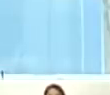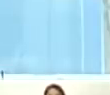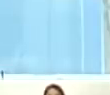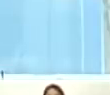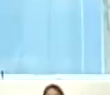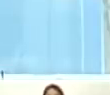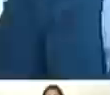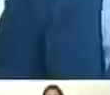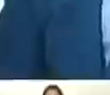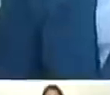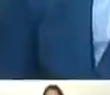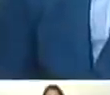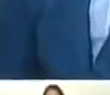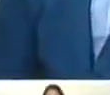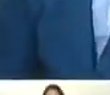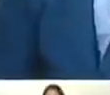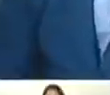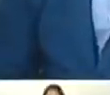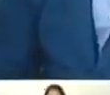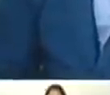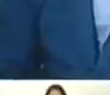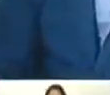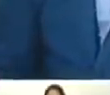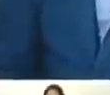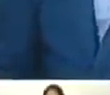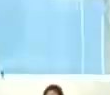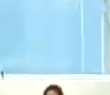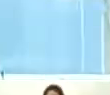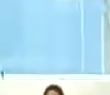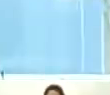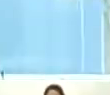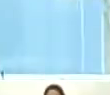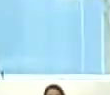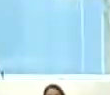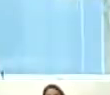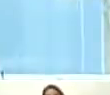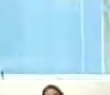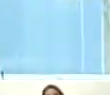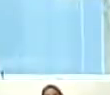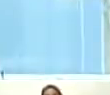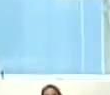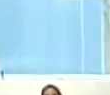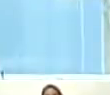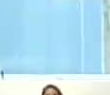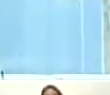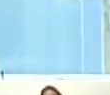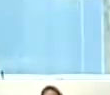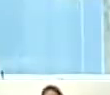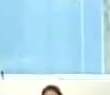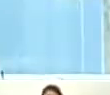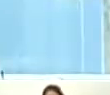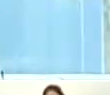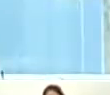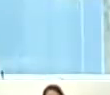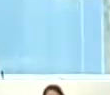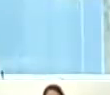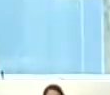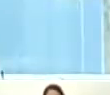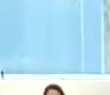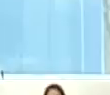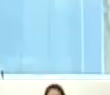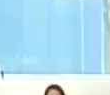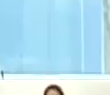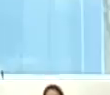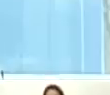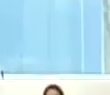Rivas, y el jefe de gobierno, Naum Fernández, presente. El